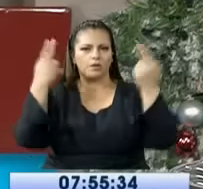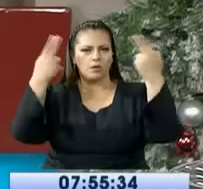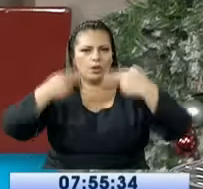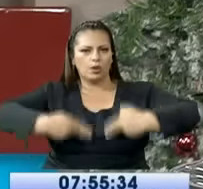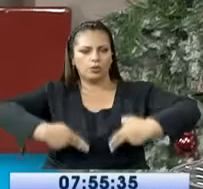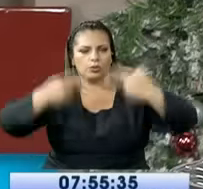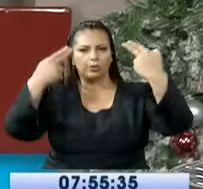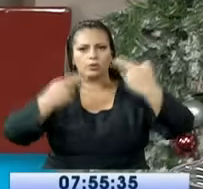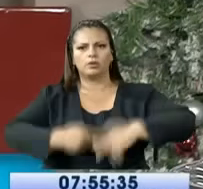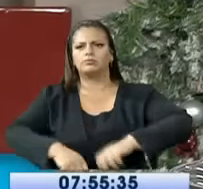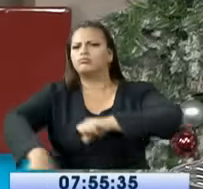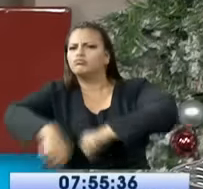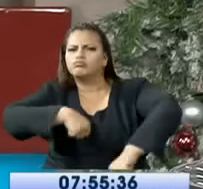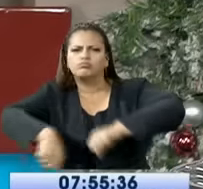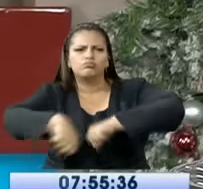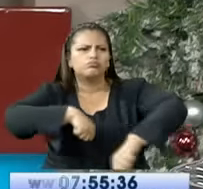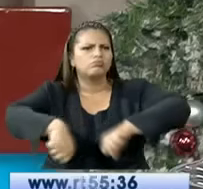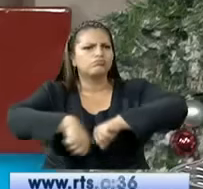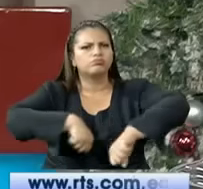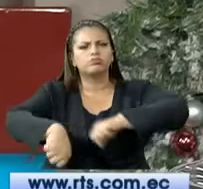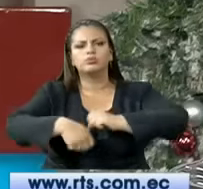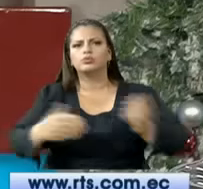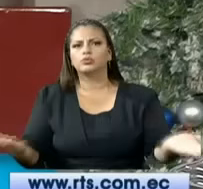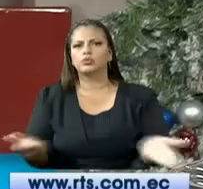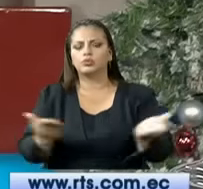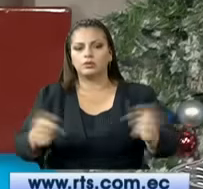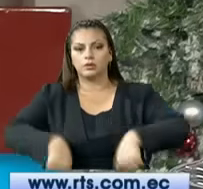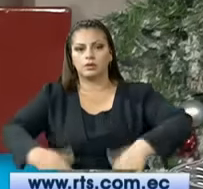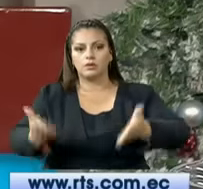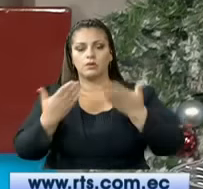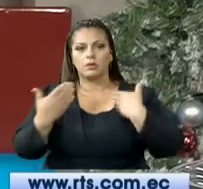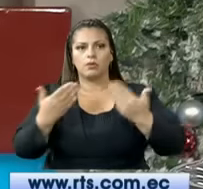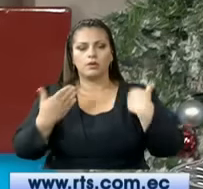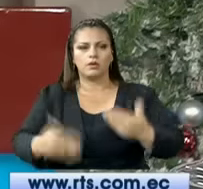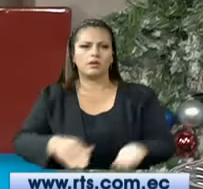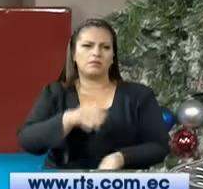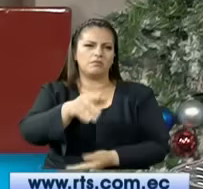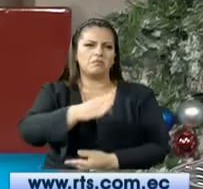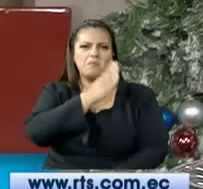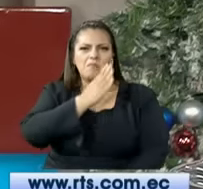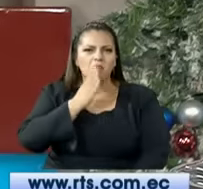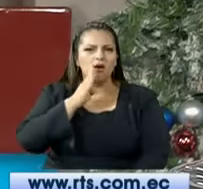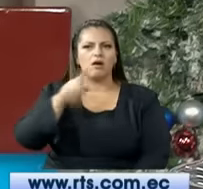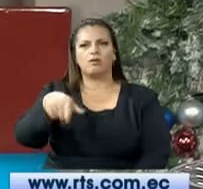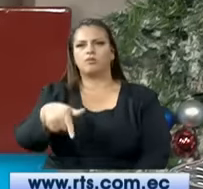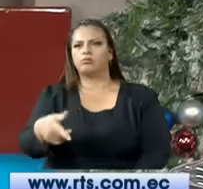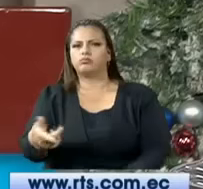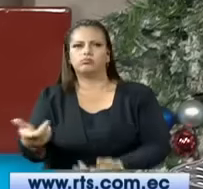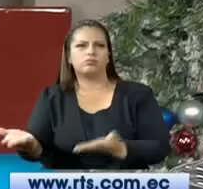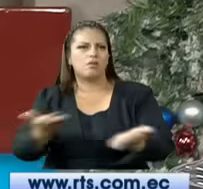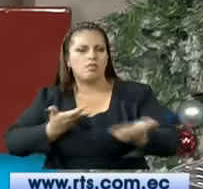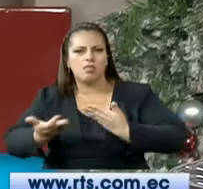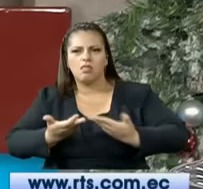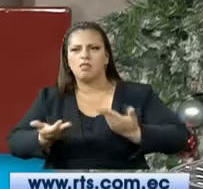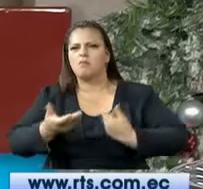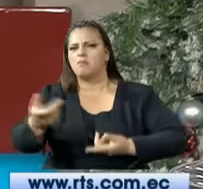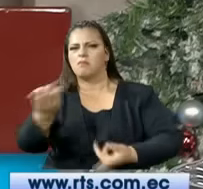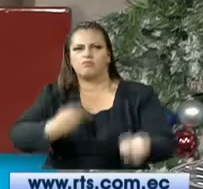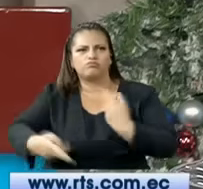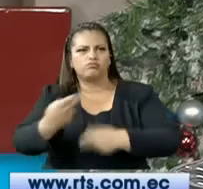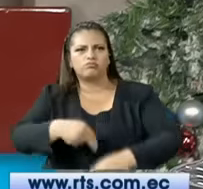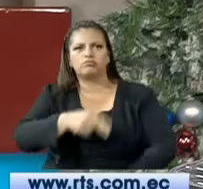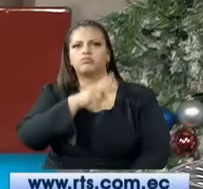en algunas licoreras ubicadas en el centro de Guayaquil. Durante la acción de control se verificó que los productos tengan